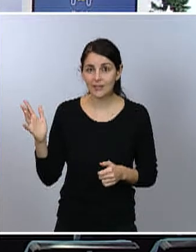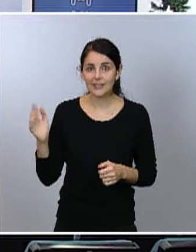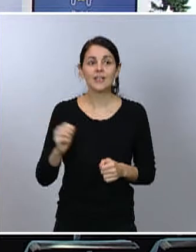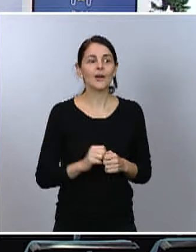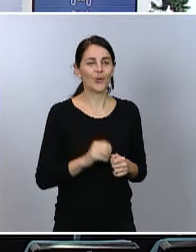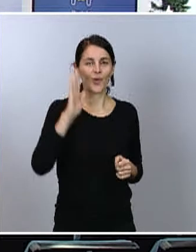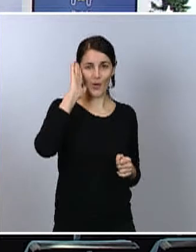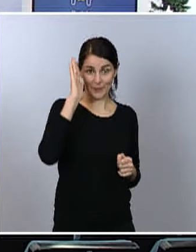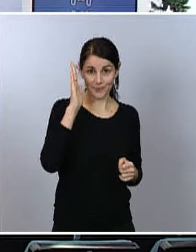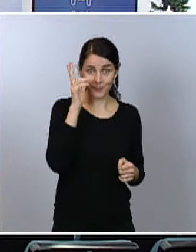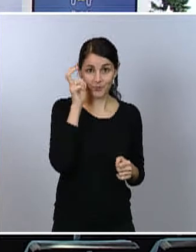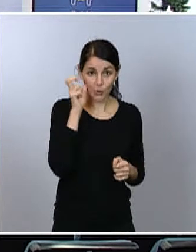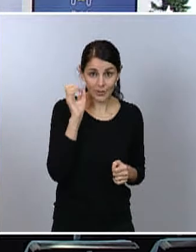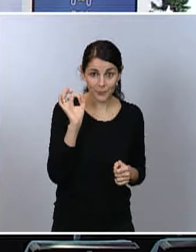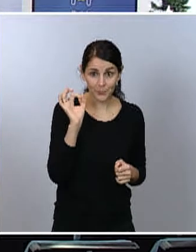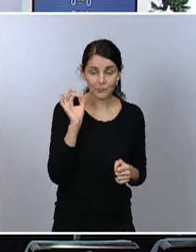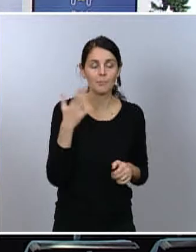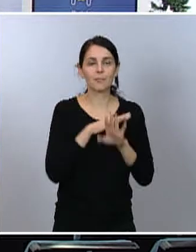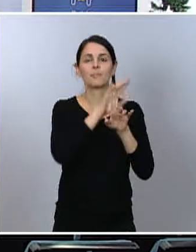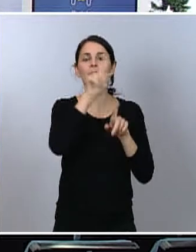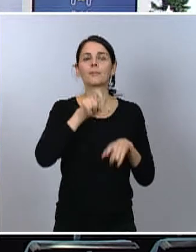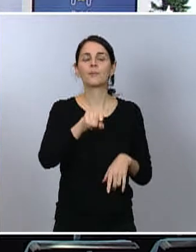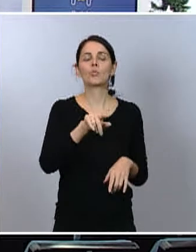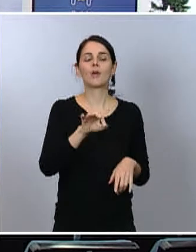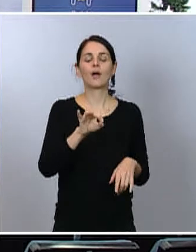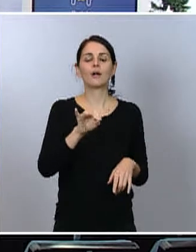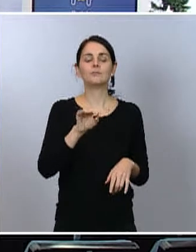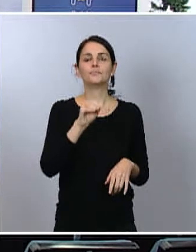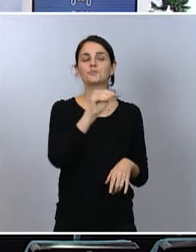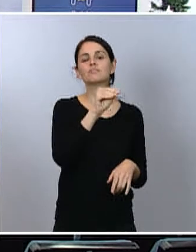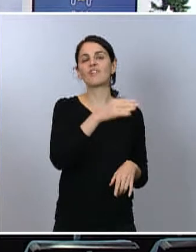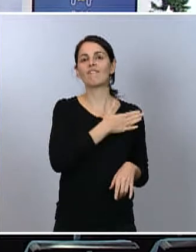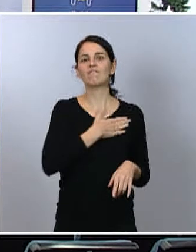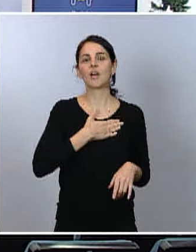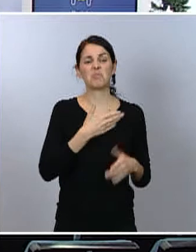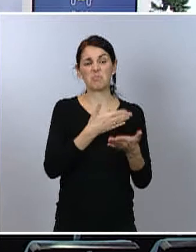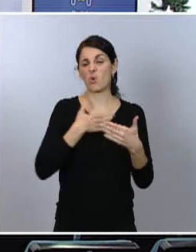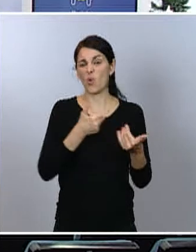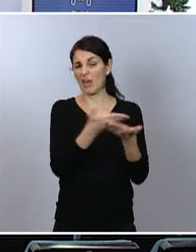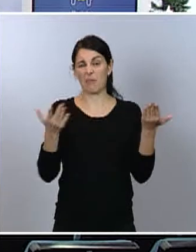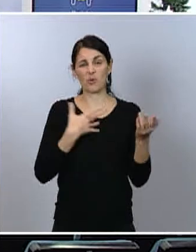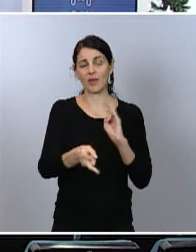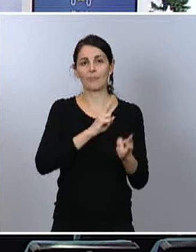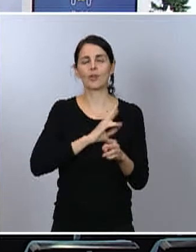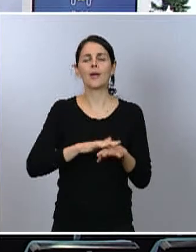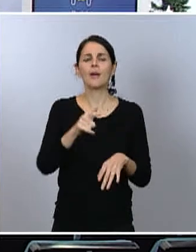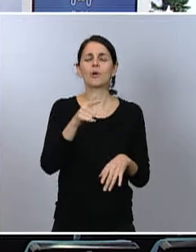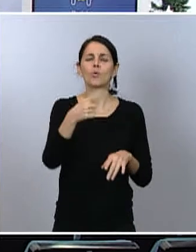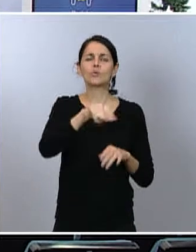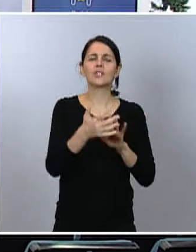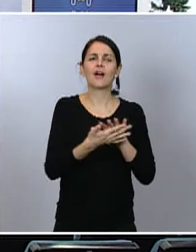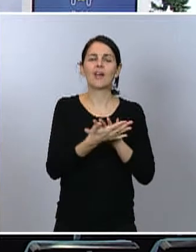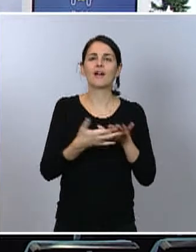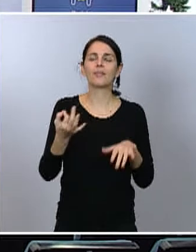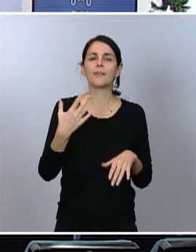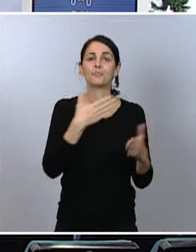¿Qué tal? Mi pregunta va dirigida, yo creo que cualquiera de los que la puede contestar. Han dicho que el estudio está